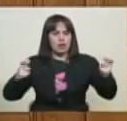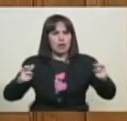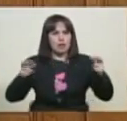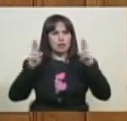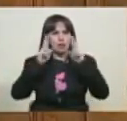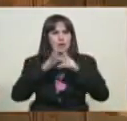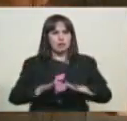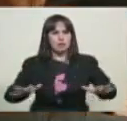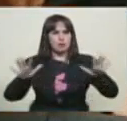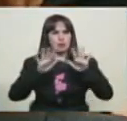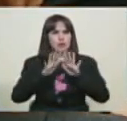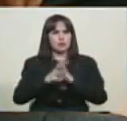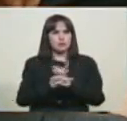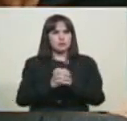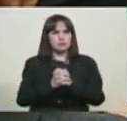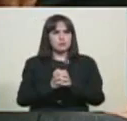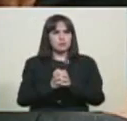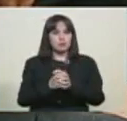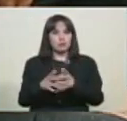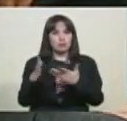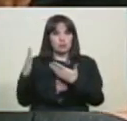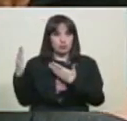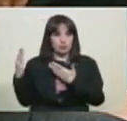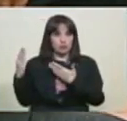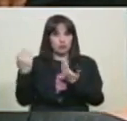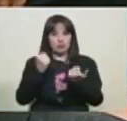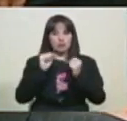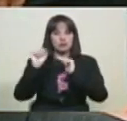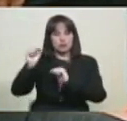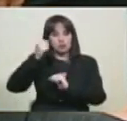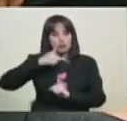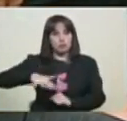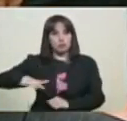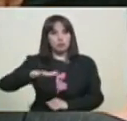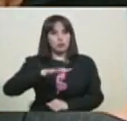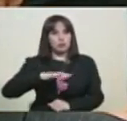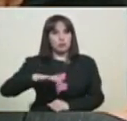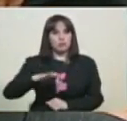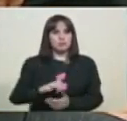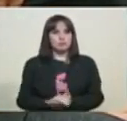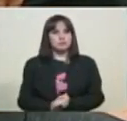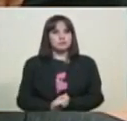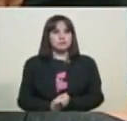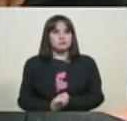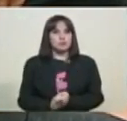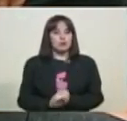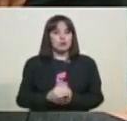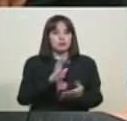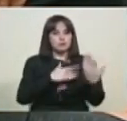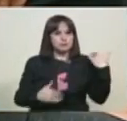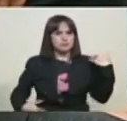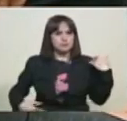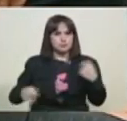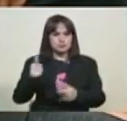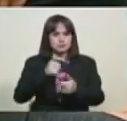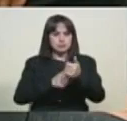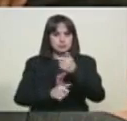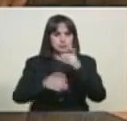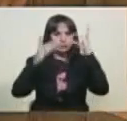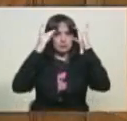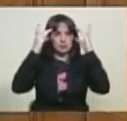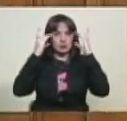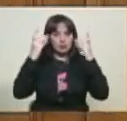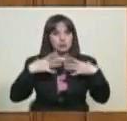profesor Galindo, ciudadano defensor del pueblo, compañera vicepresidenta ejecutiva que por razones de salud no